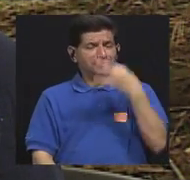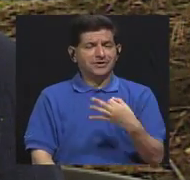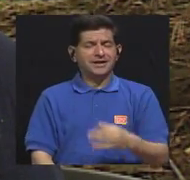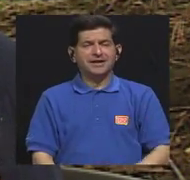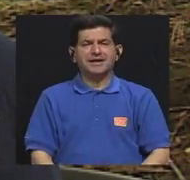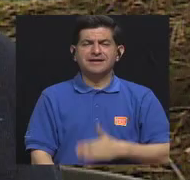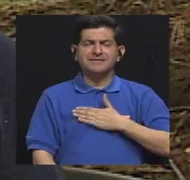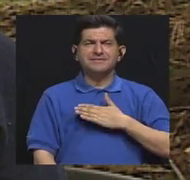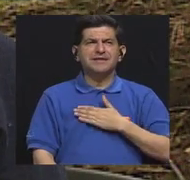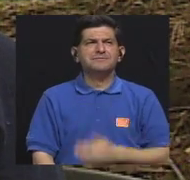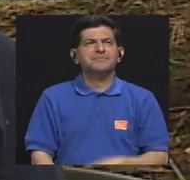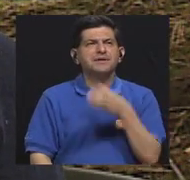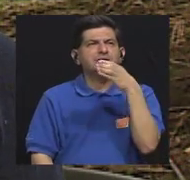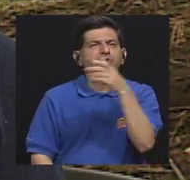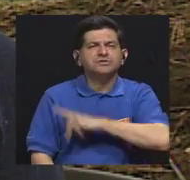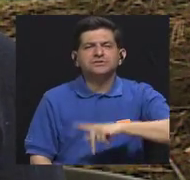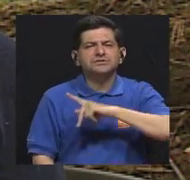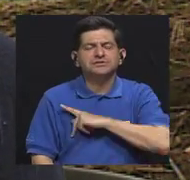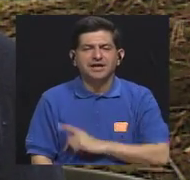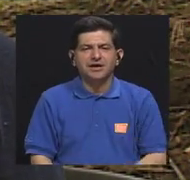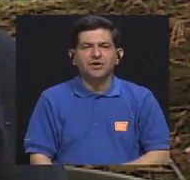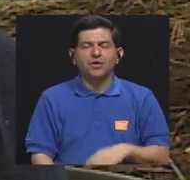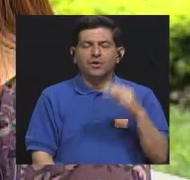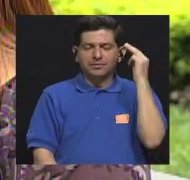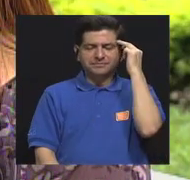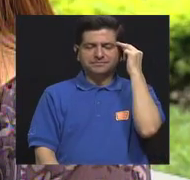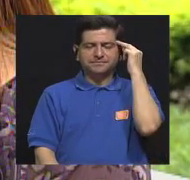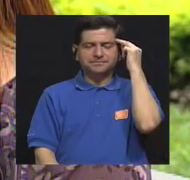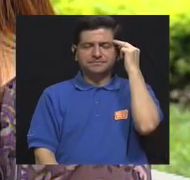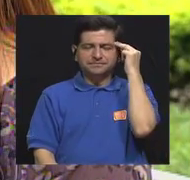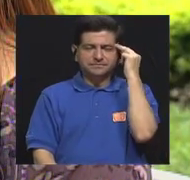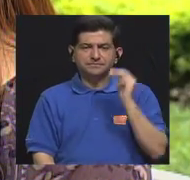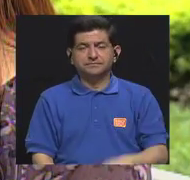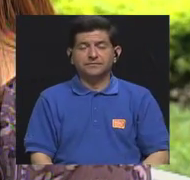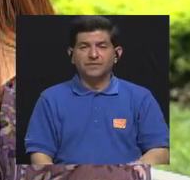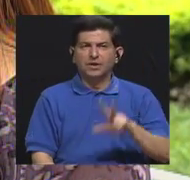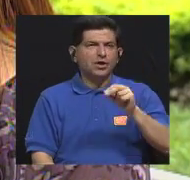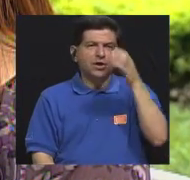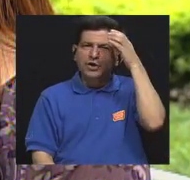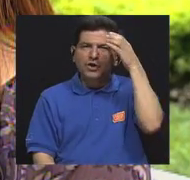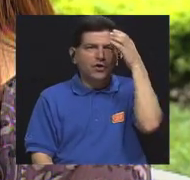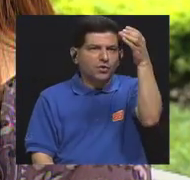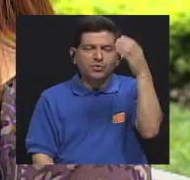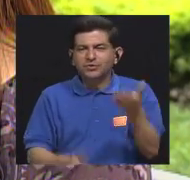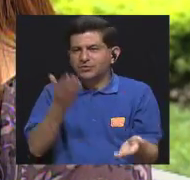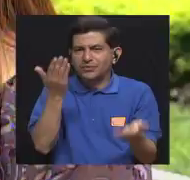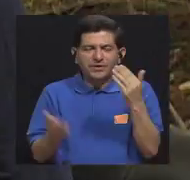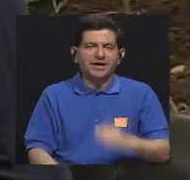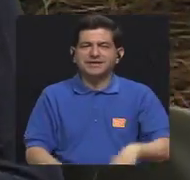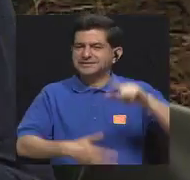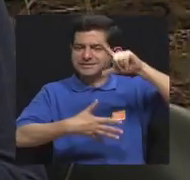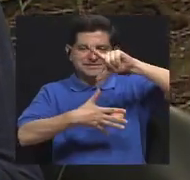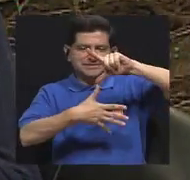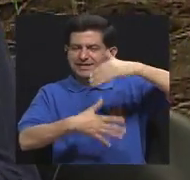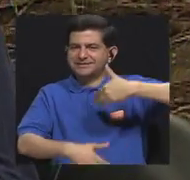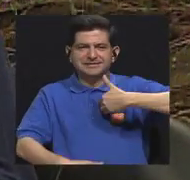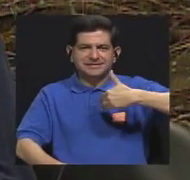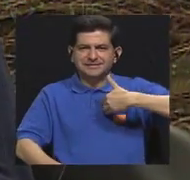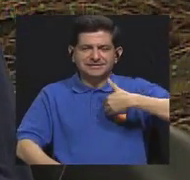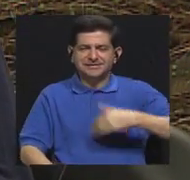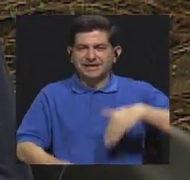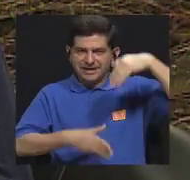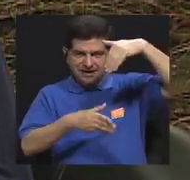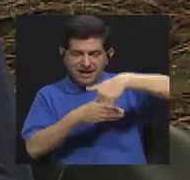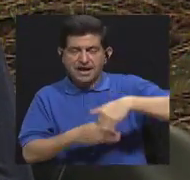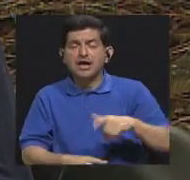que uno de mis tips personales es la meditación. No es algo que en la cultura, pues, latinoamericana